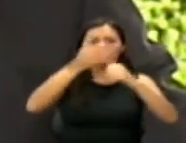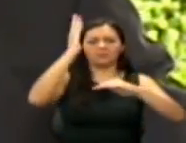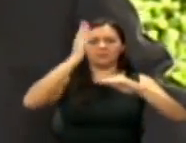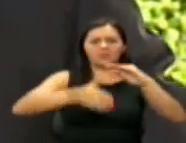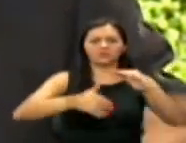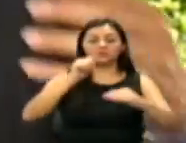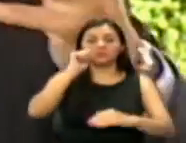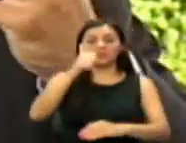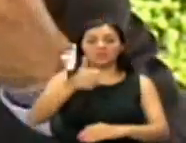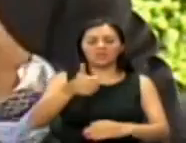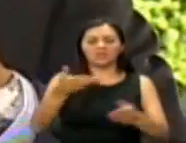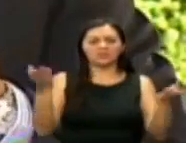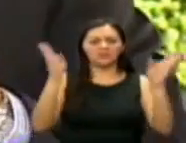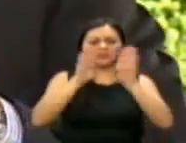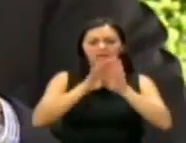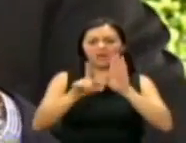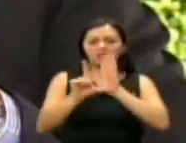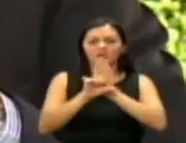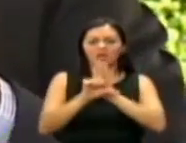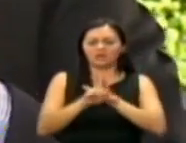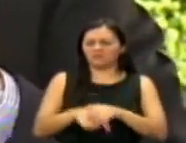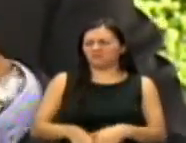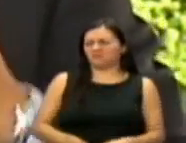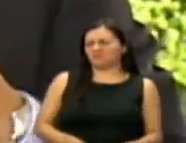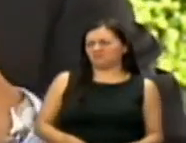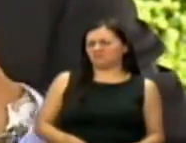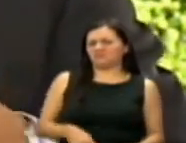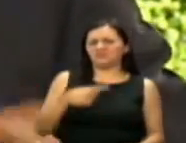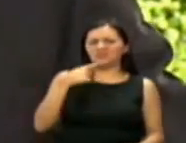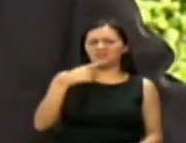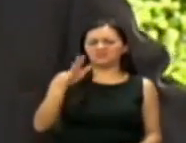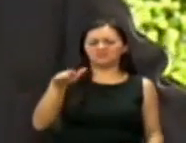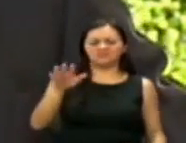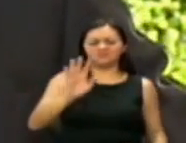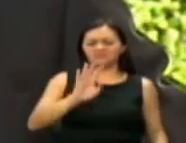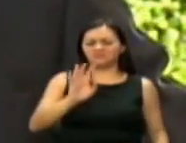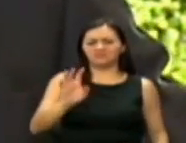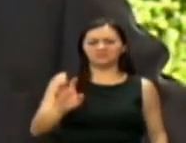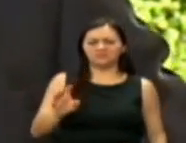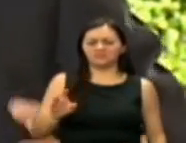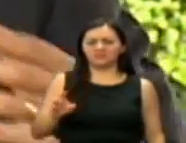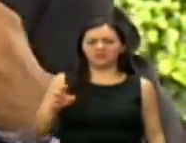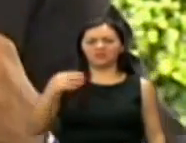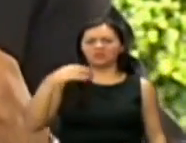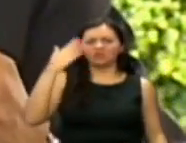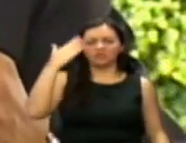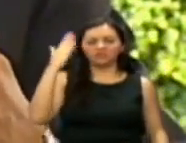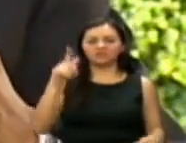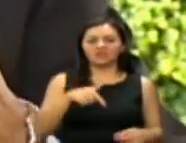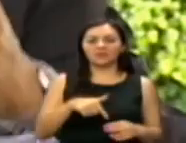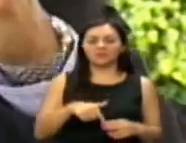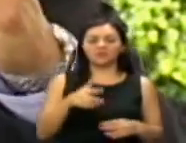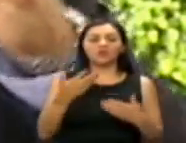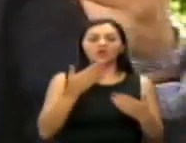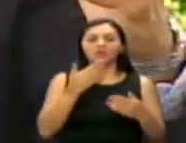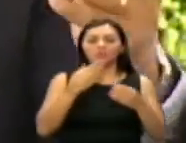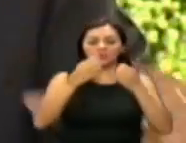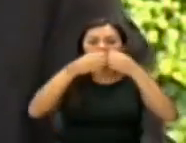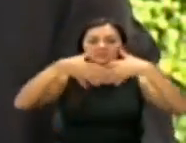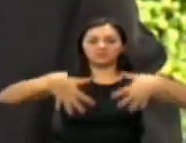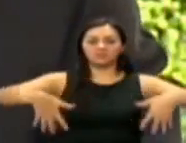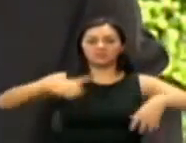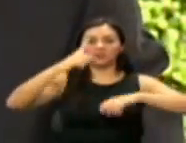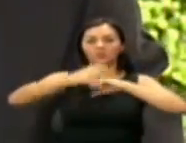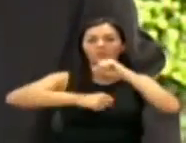leyes. Y hasta hay un profundo desconocimiento de nuestro marco institucional, porque por constitución hay que esperar un año